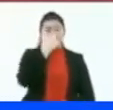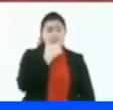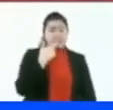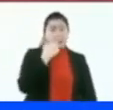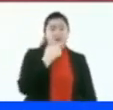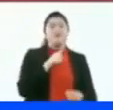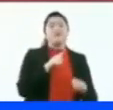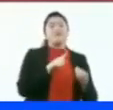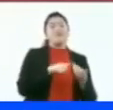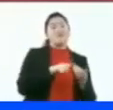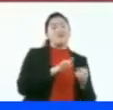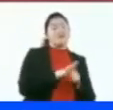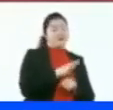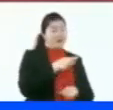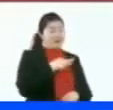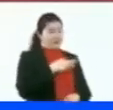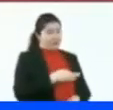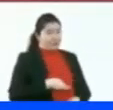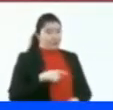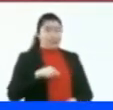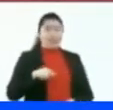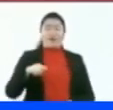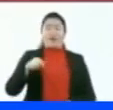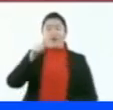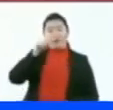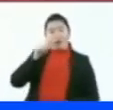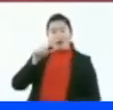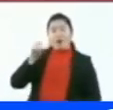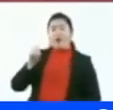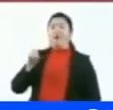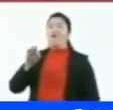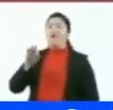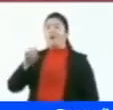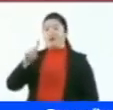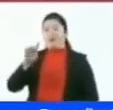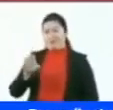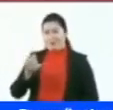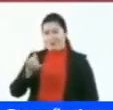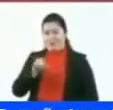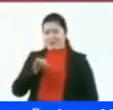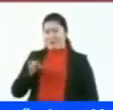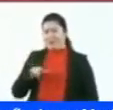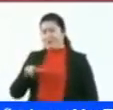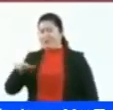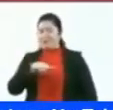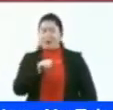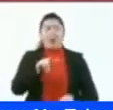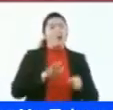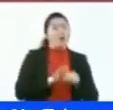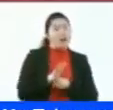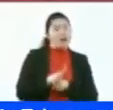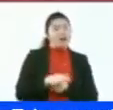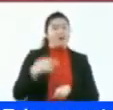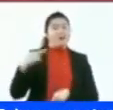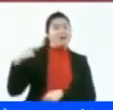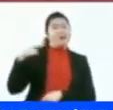Aeropuerto Internacional de Toluca. Entonces, se va a ir, obviamente no es de la noche a la mañana, es algo que va a